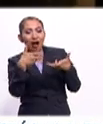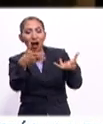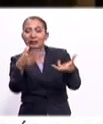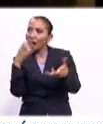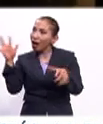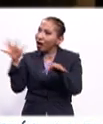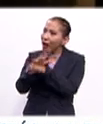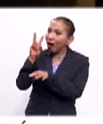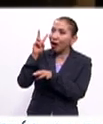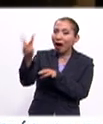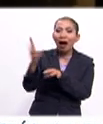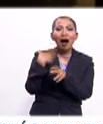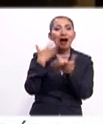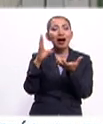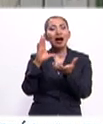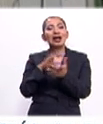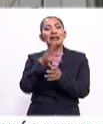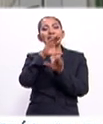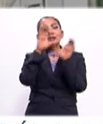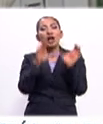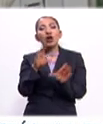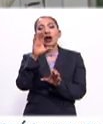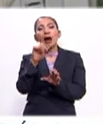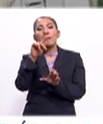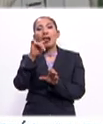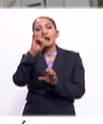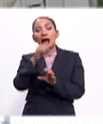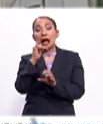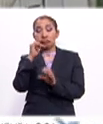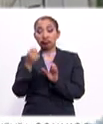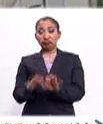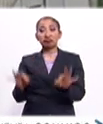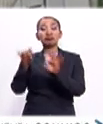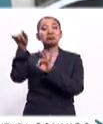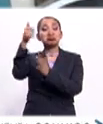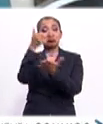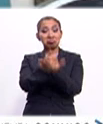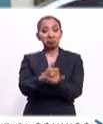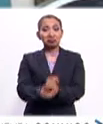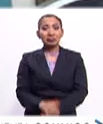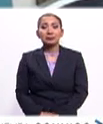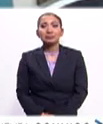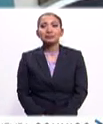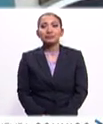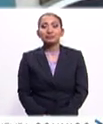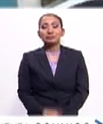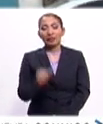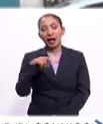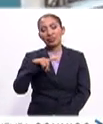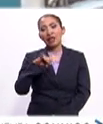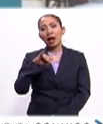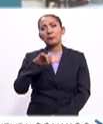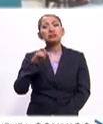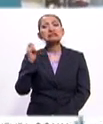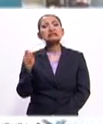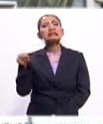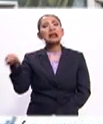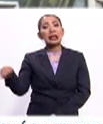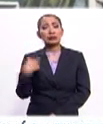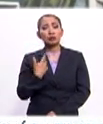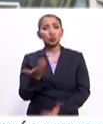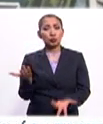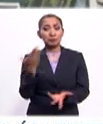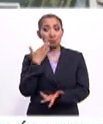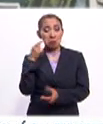calles aledañas al Cerro de la Campana, ícono de la ciudad. Andamios es, en